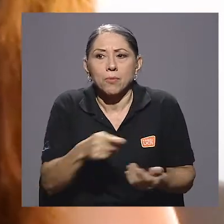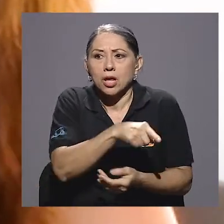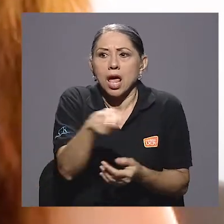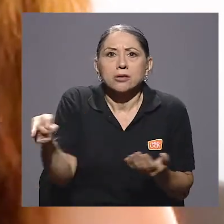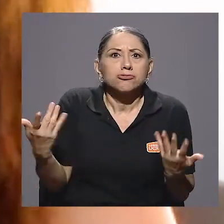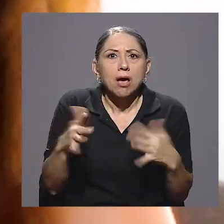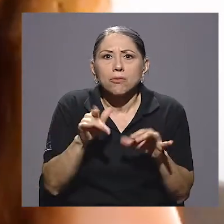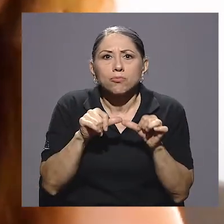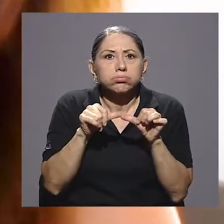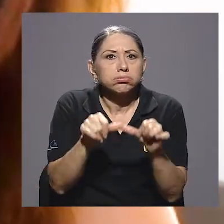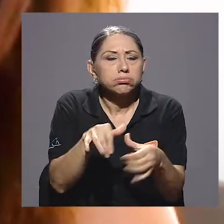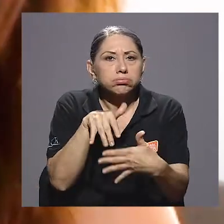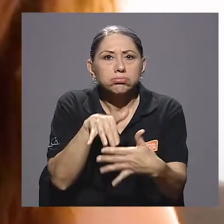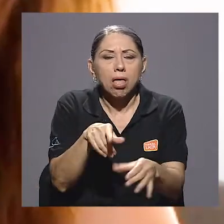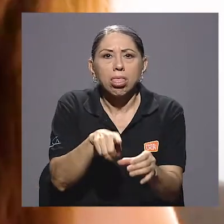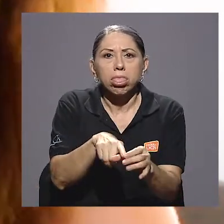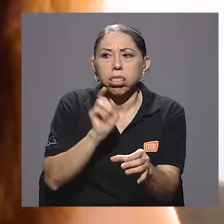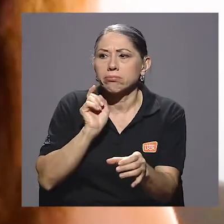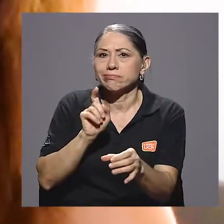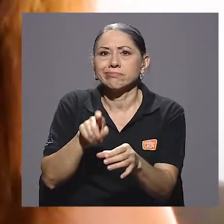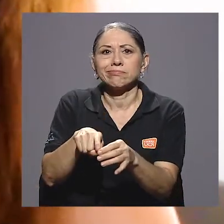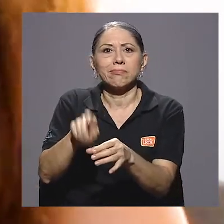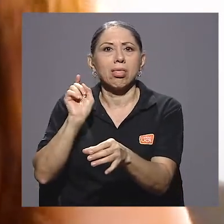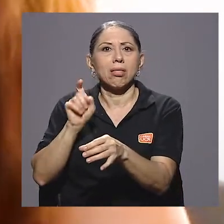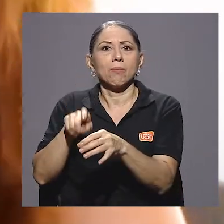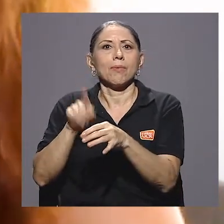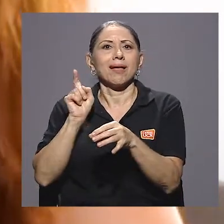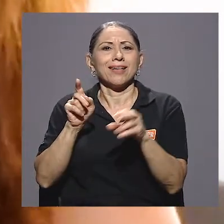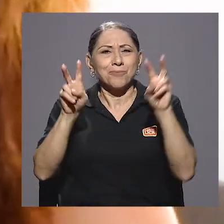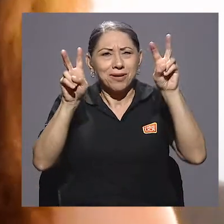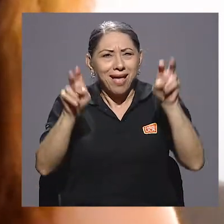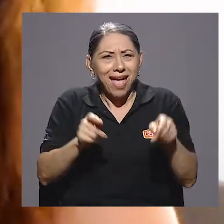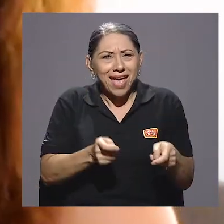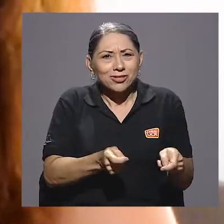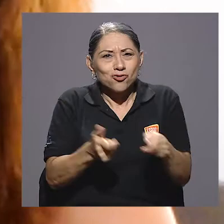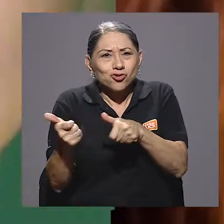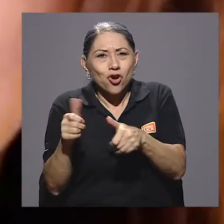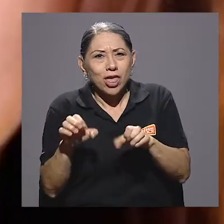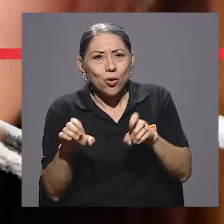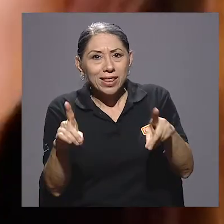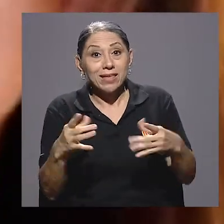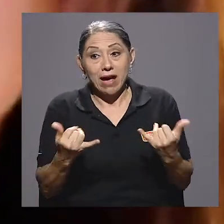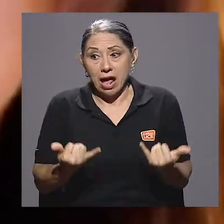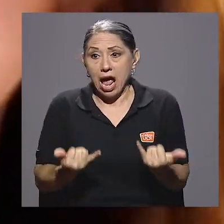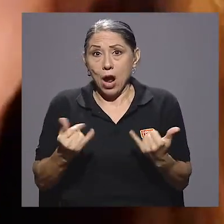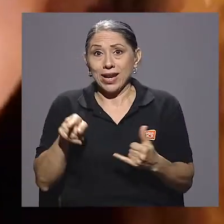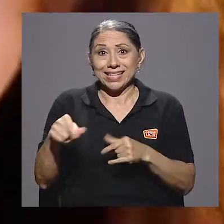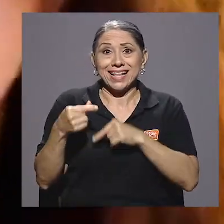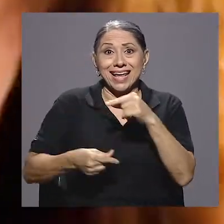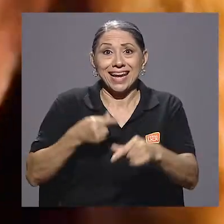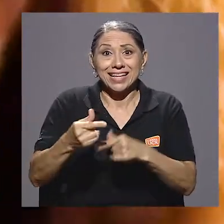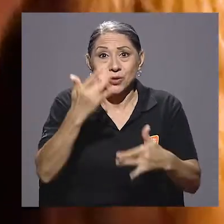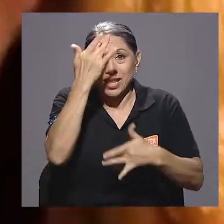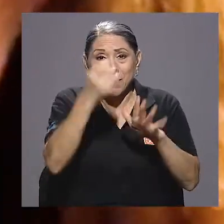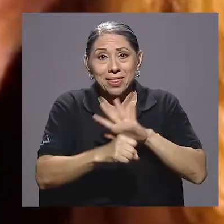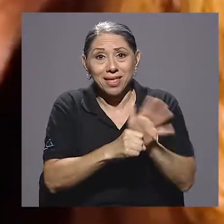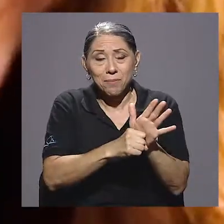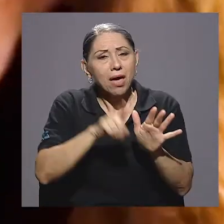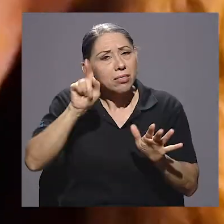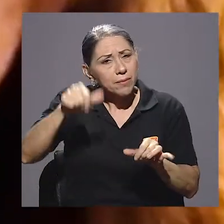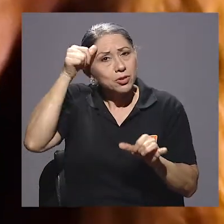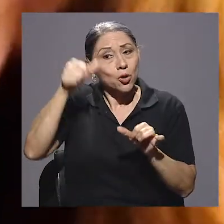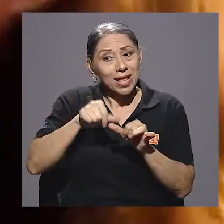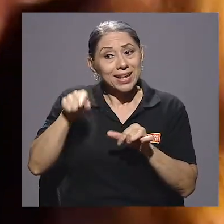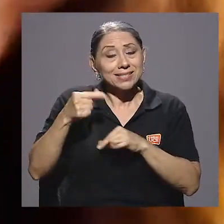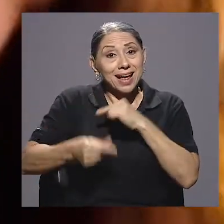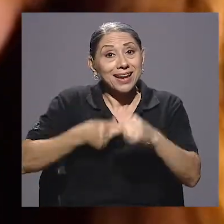de desescolarización, de exclusión educativa. Esta generación de la pandemia, tenemos que recordar que es